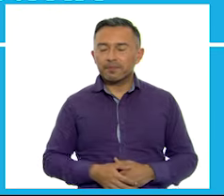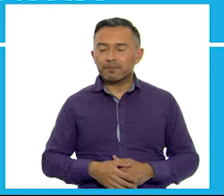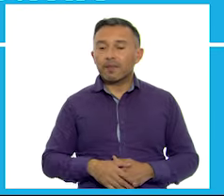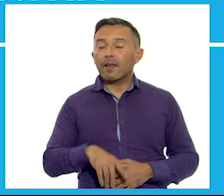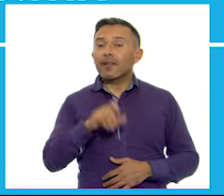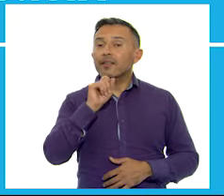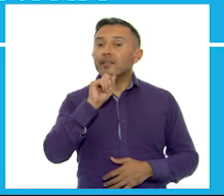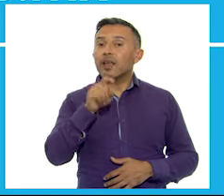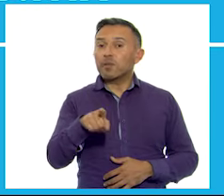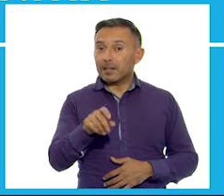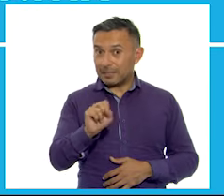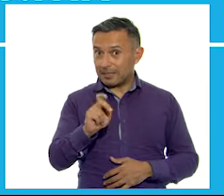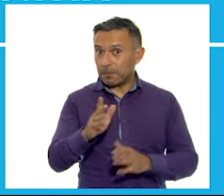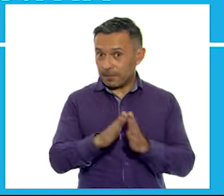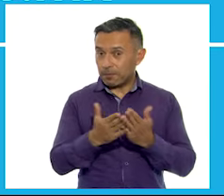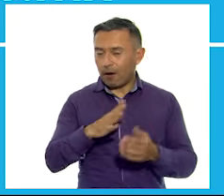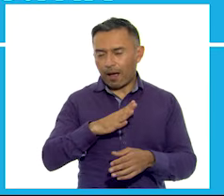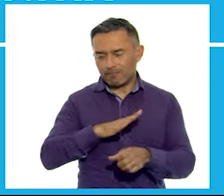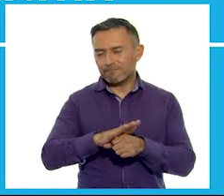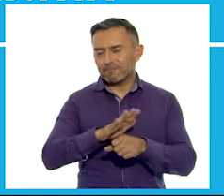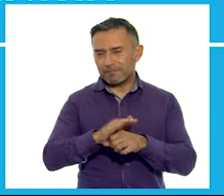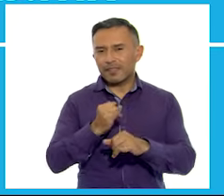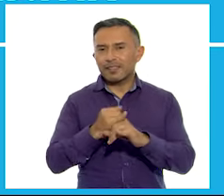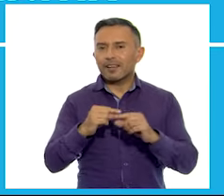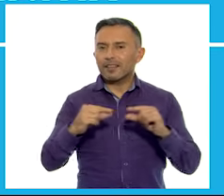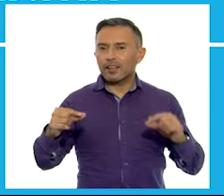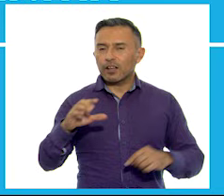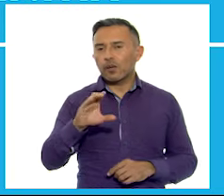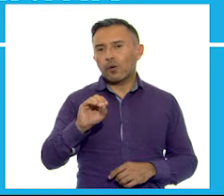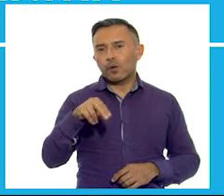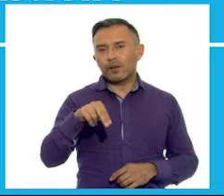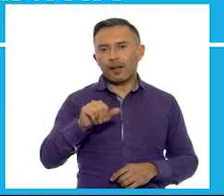puedes encontrar los libros de texto en la página